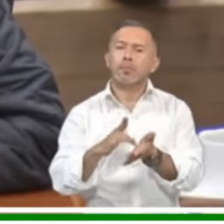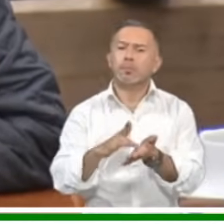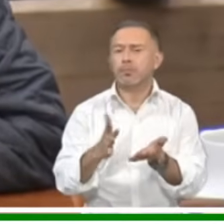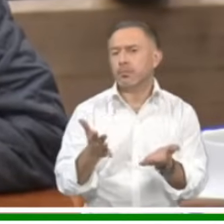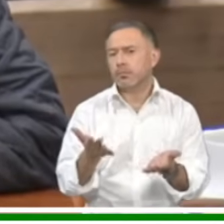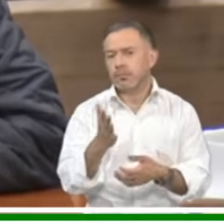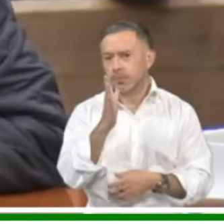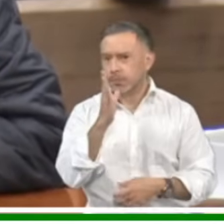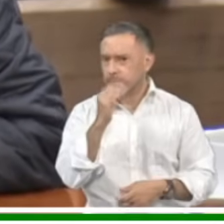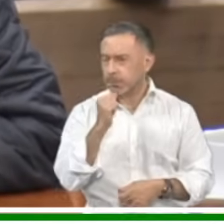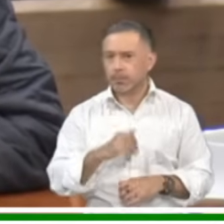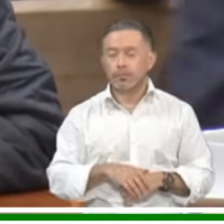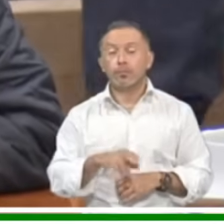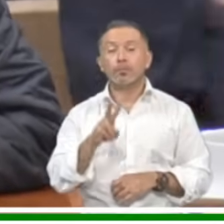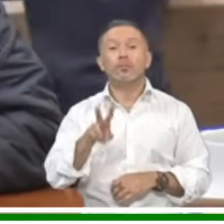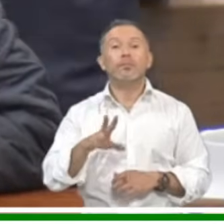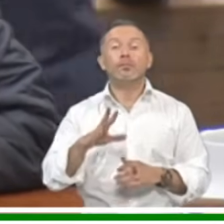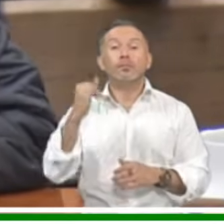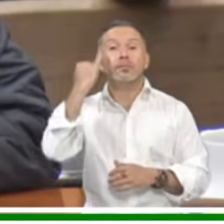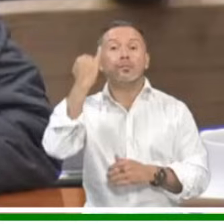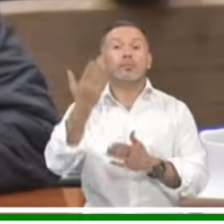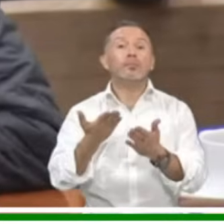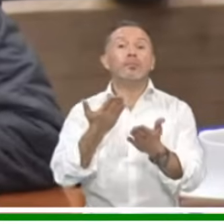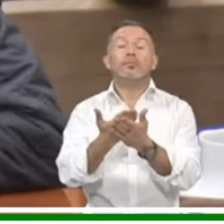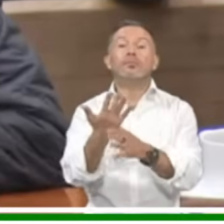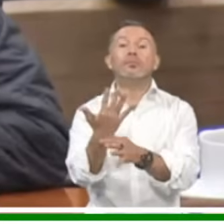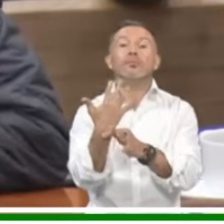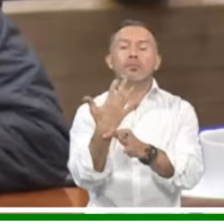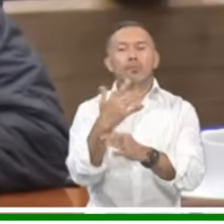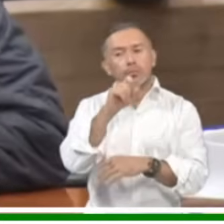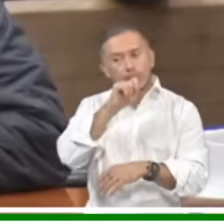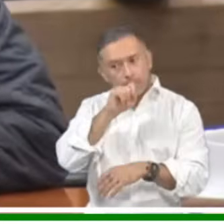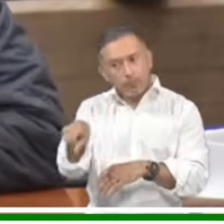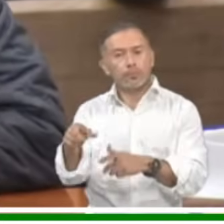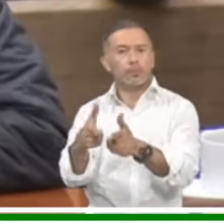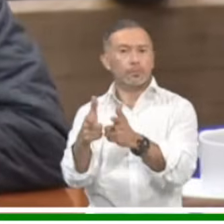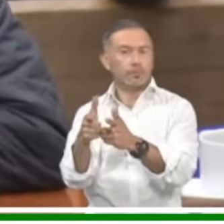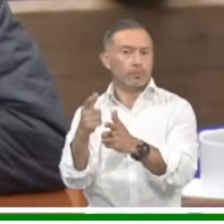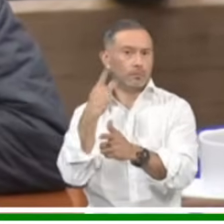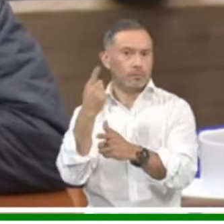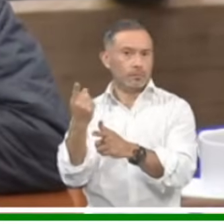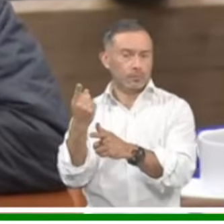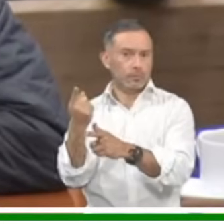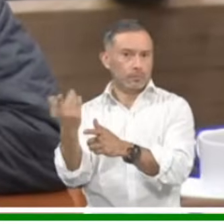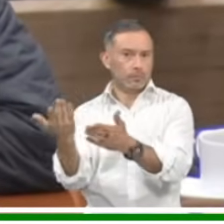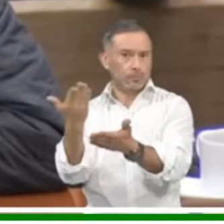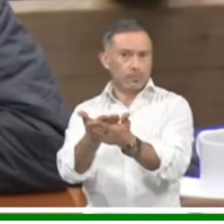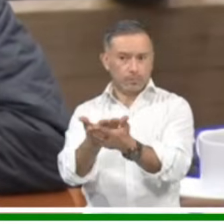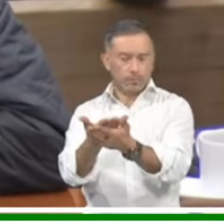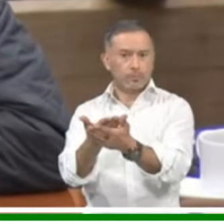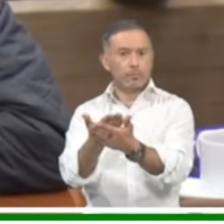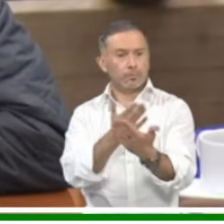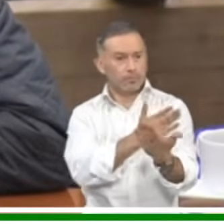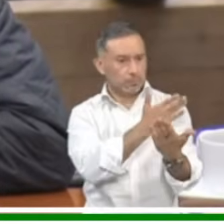han surgido de los propios partidos políticos y de las propias coaliciones. Y